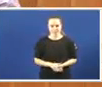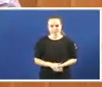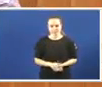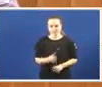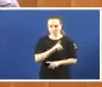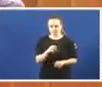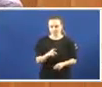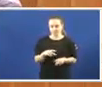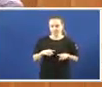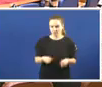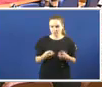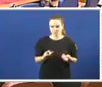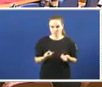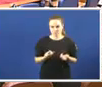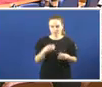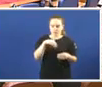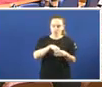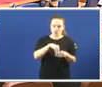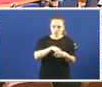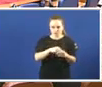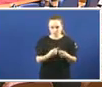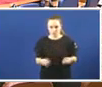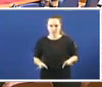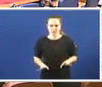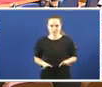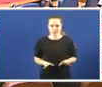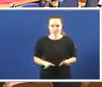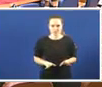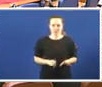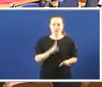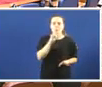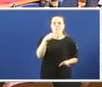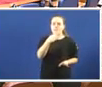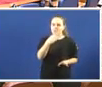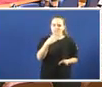inicial con outro contido que se corresponde co debate parlamentario. Por que si temos o mesmo nivel de PIB,